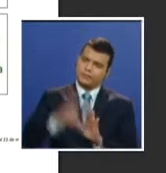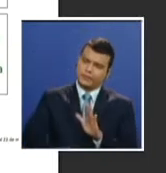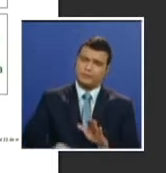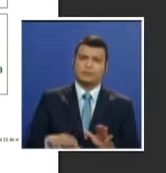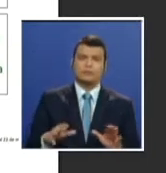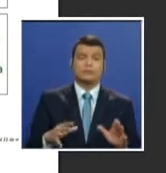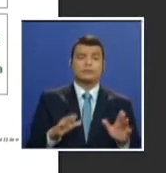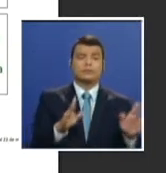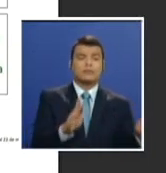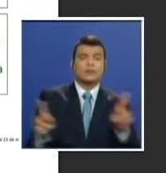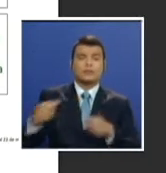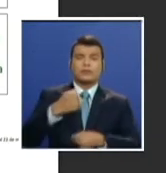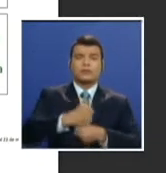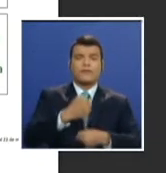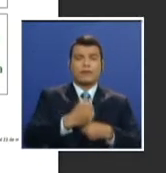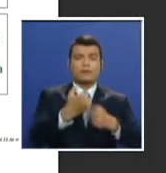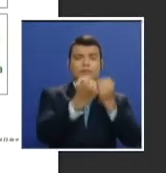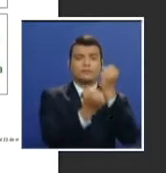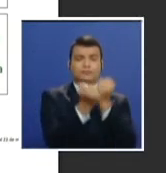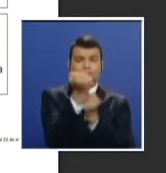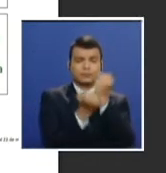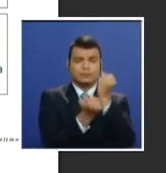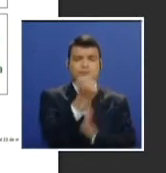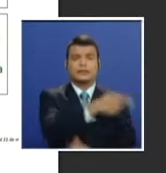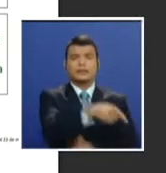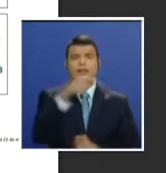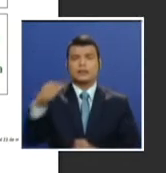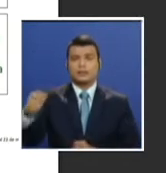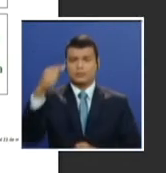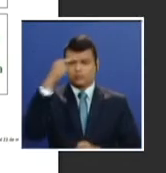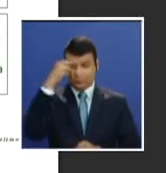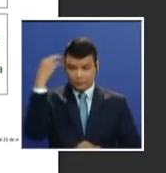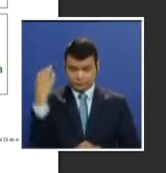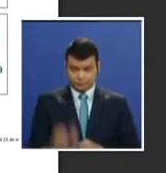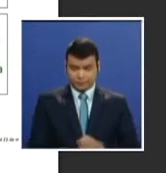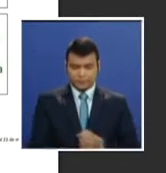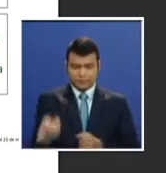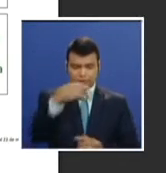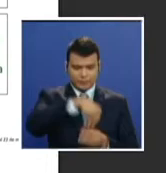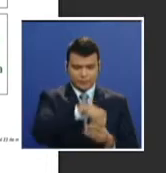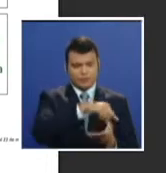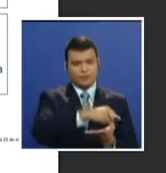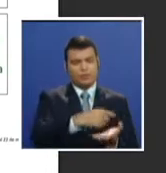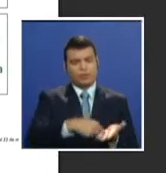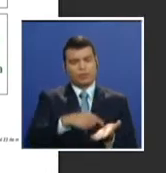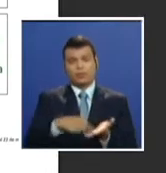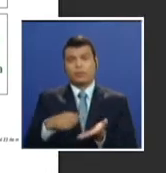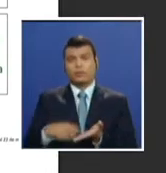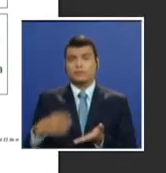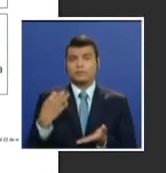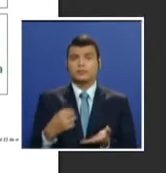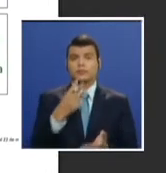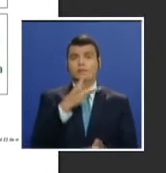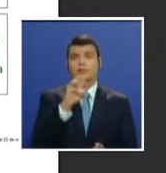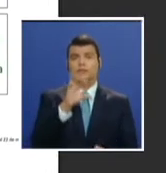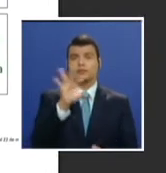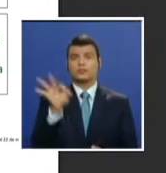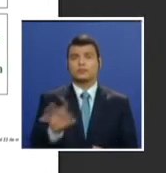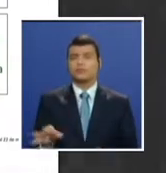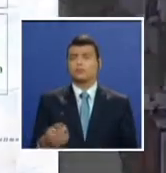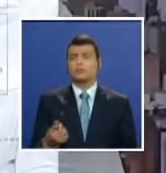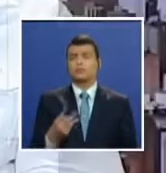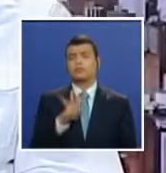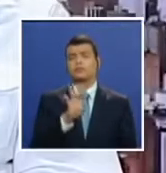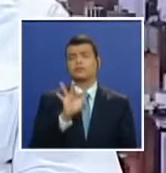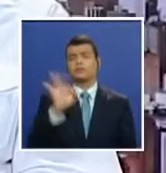industriales no tienen en su conformación de gastos el 30 por ciento como dice sino el 4 por